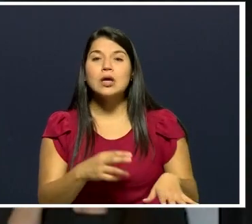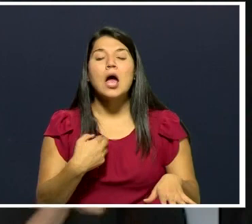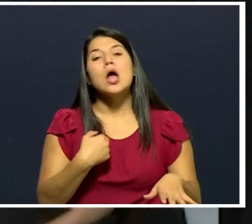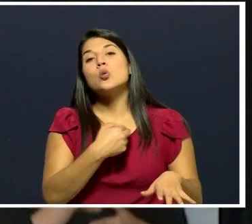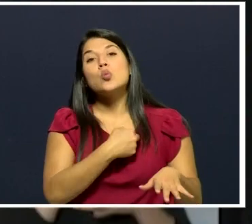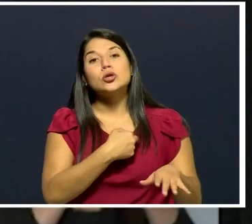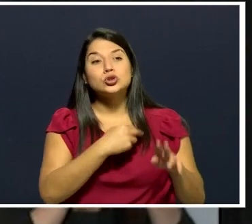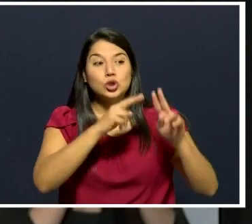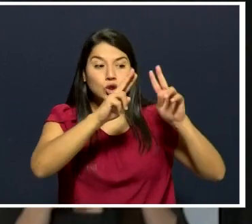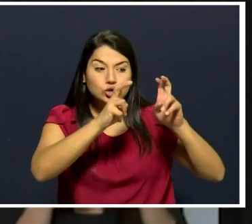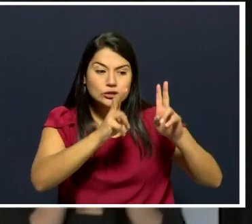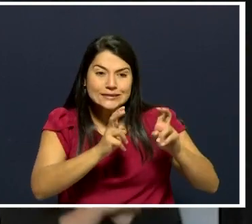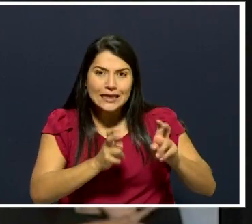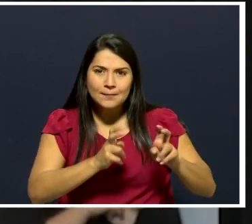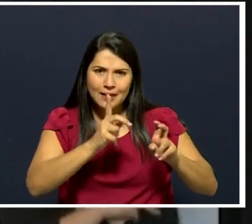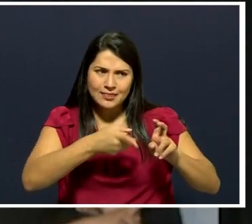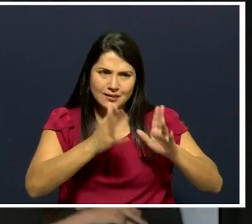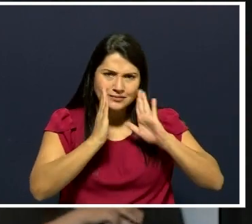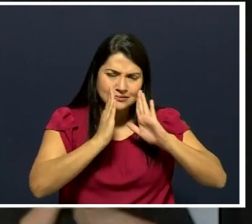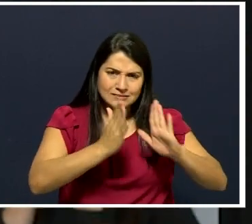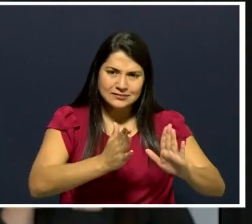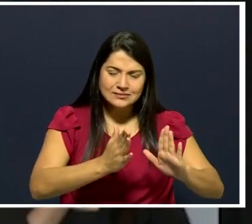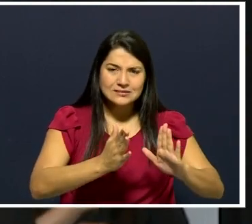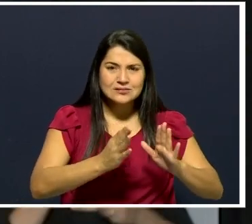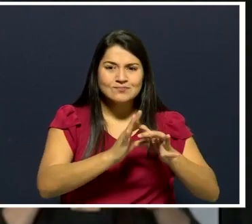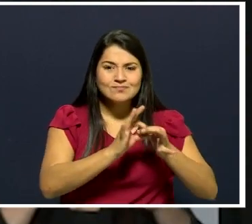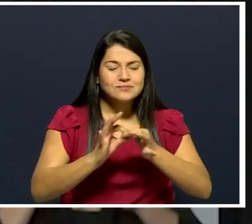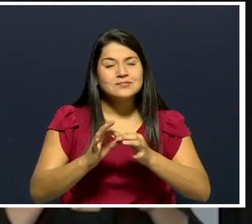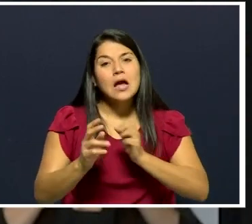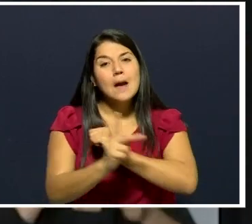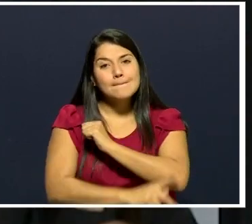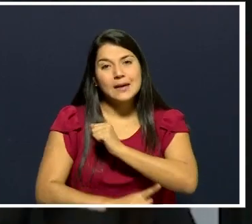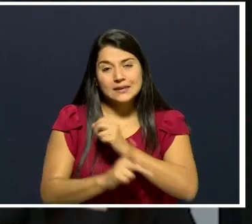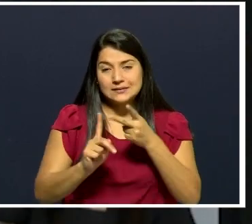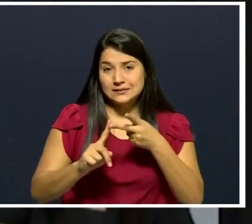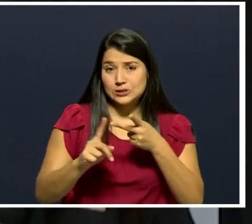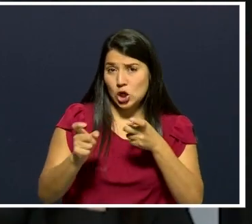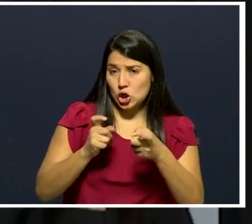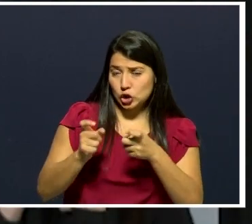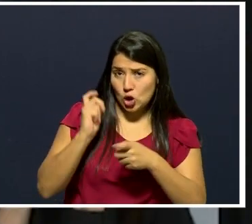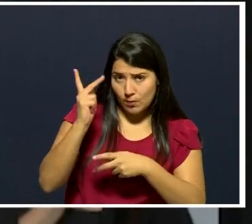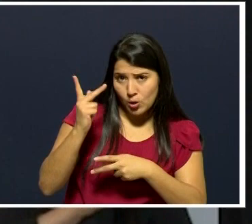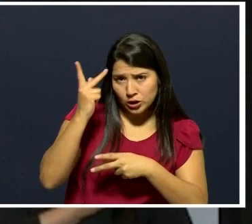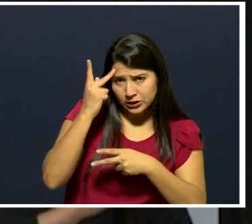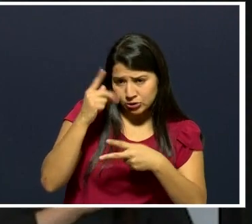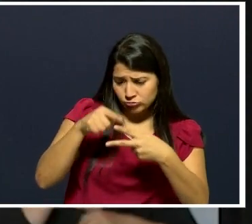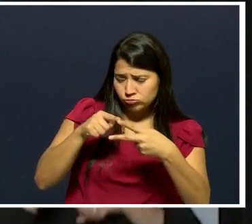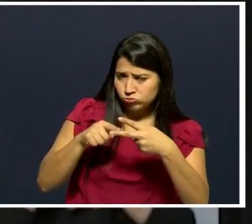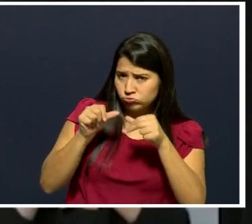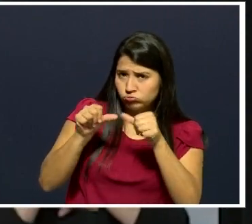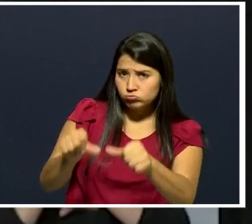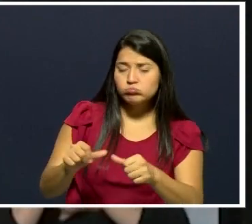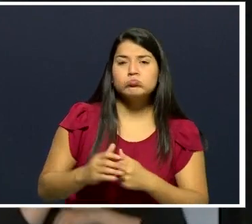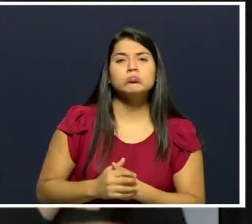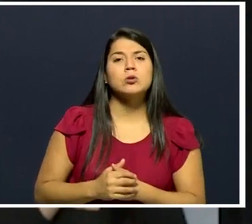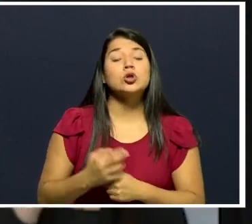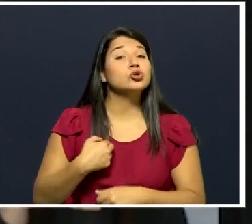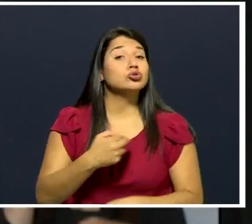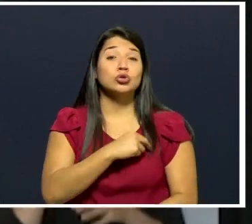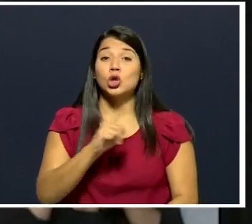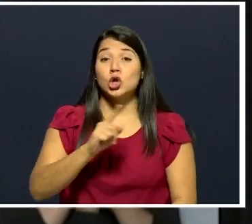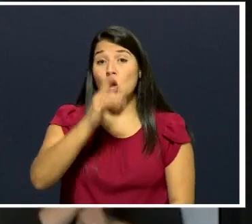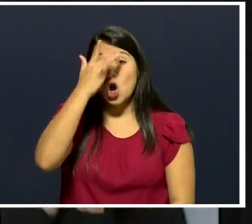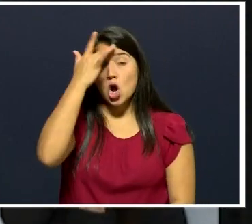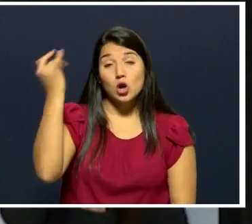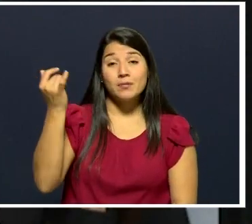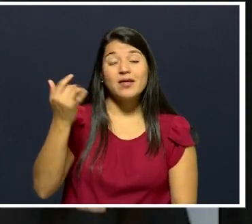agenda país ni a nuestro control político. Nuestra orientación no nos hace olvidar que